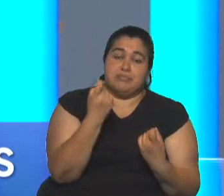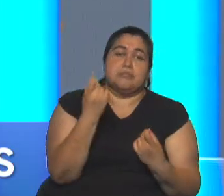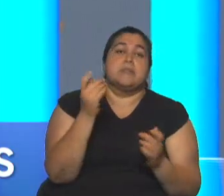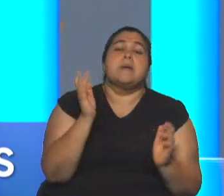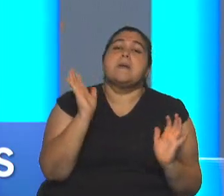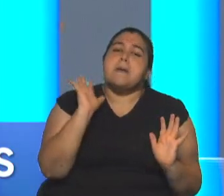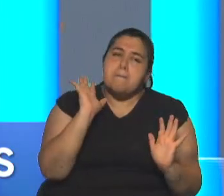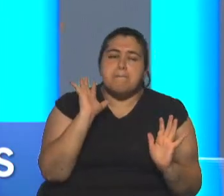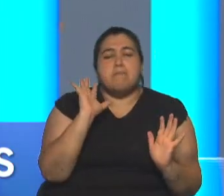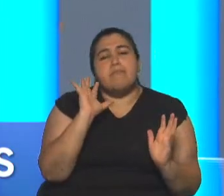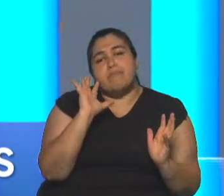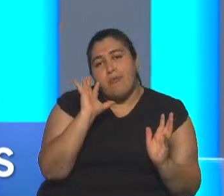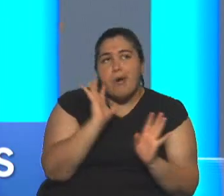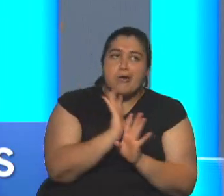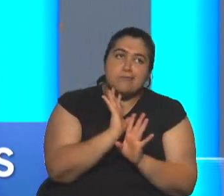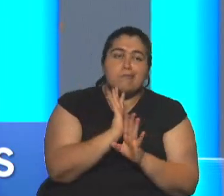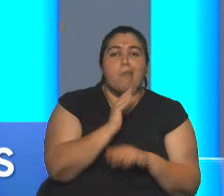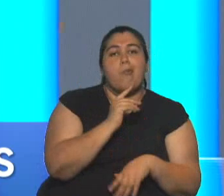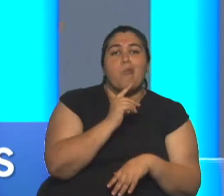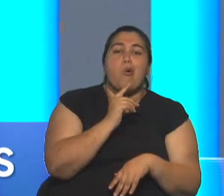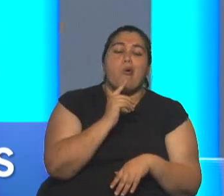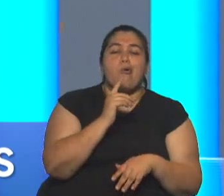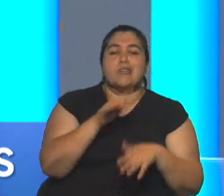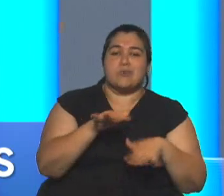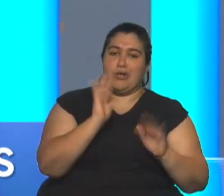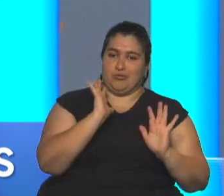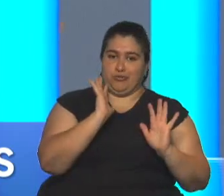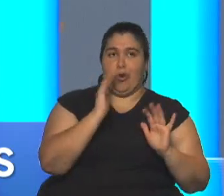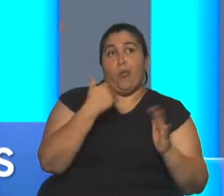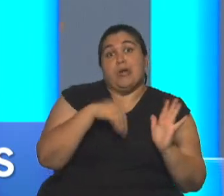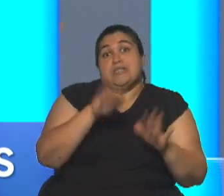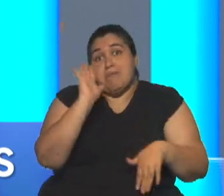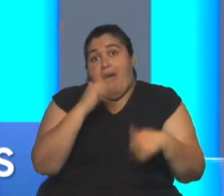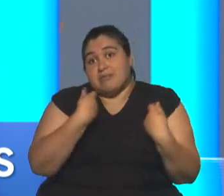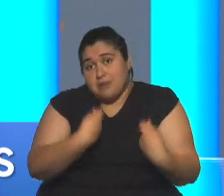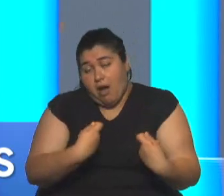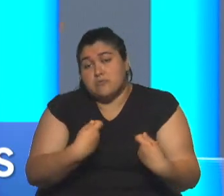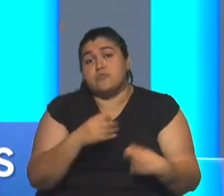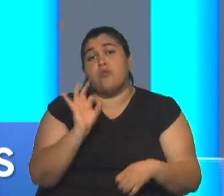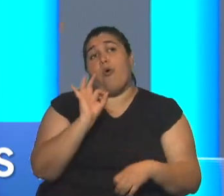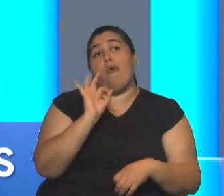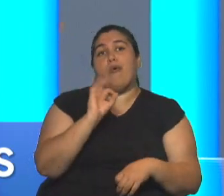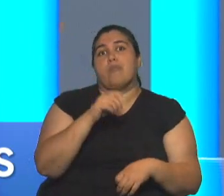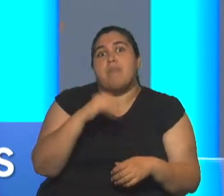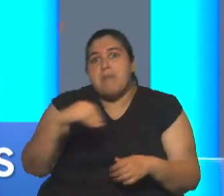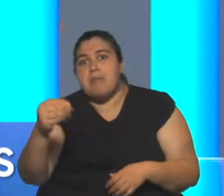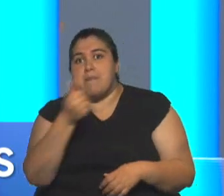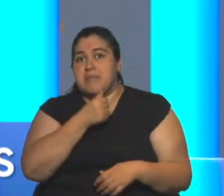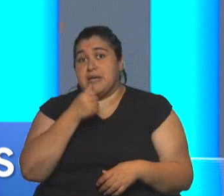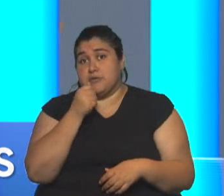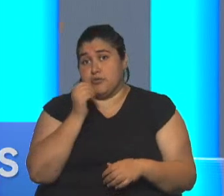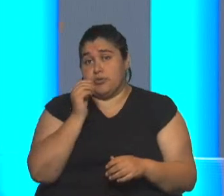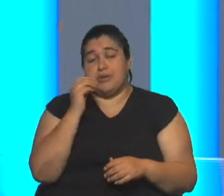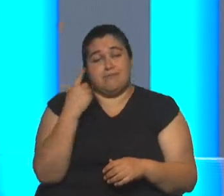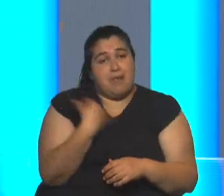caso promedio. Puede ser más, ¿no es cierto?, en el caso de que se requieran otras medicaciones. Hay que pensar que